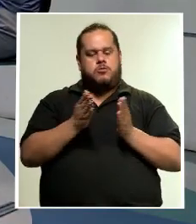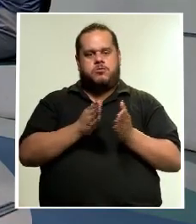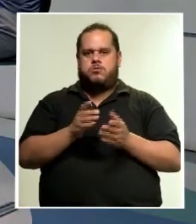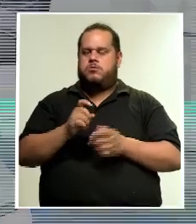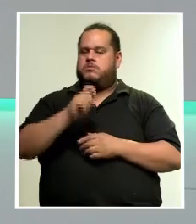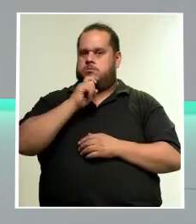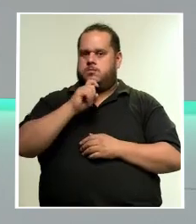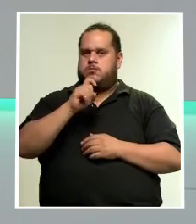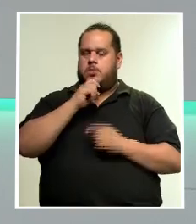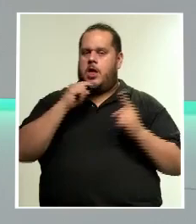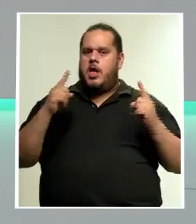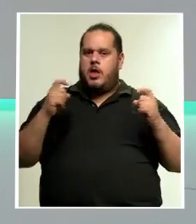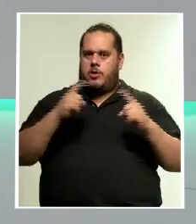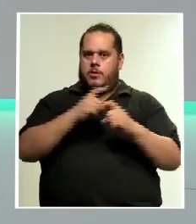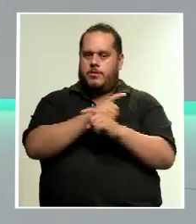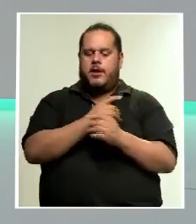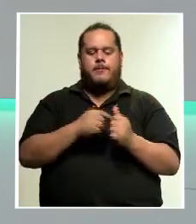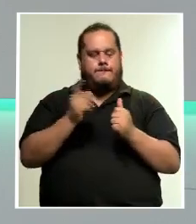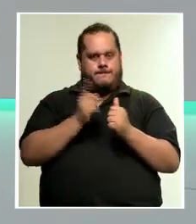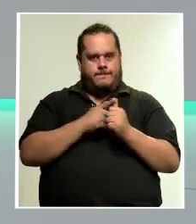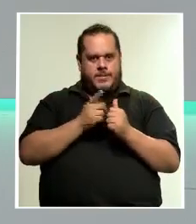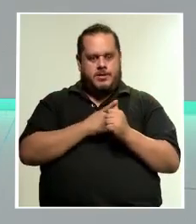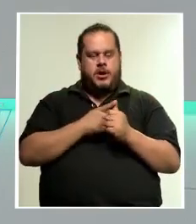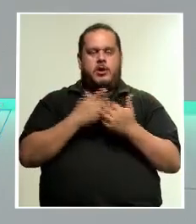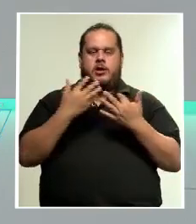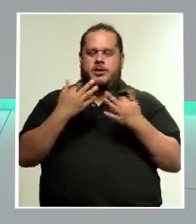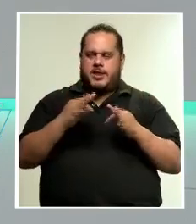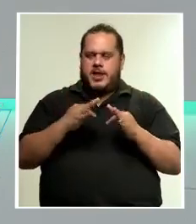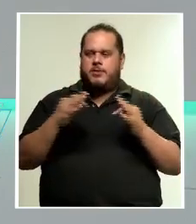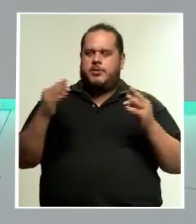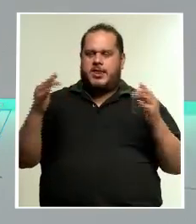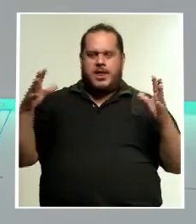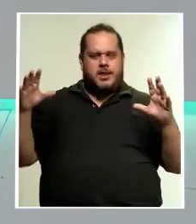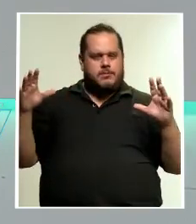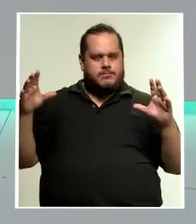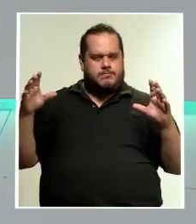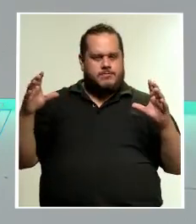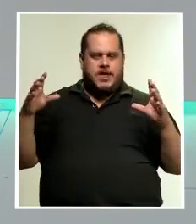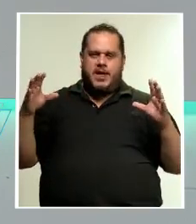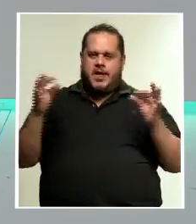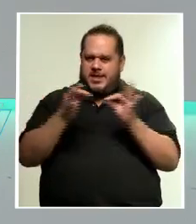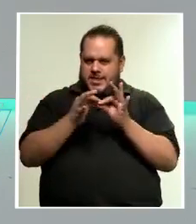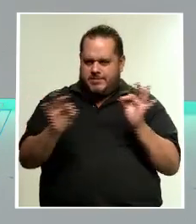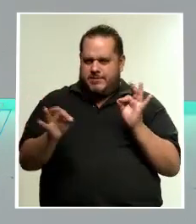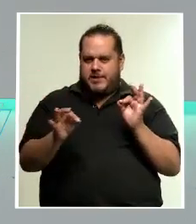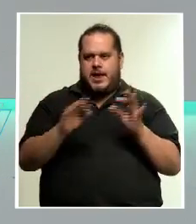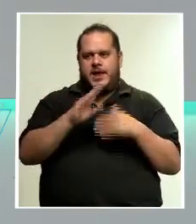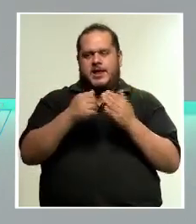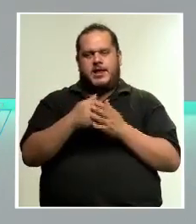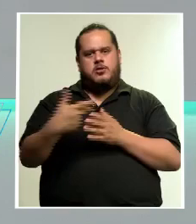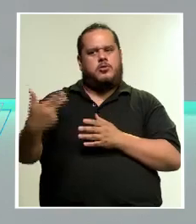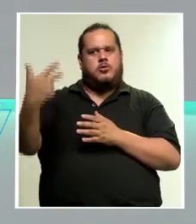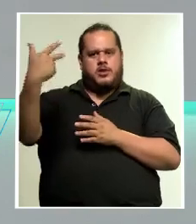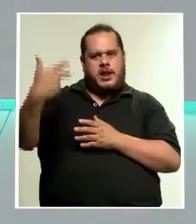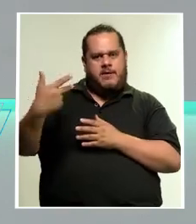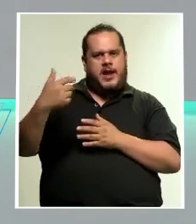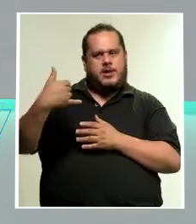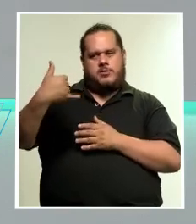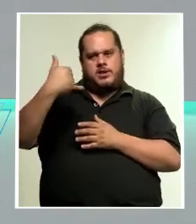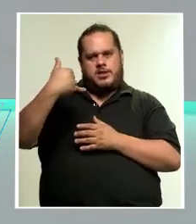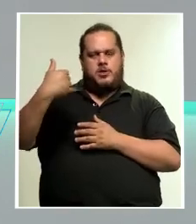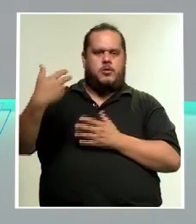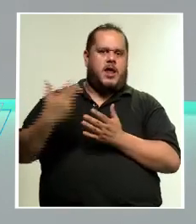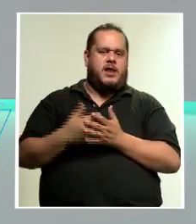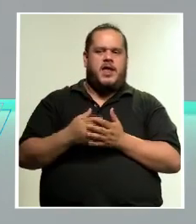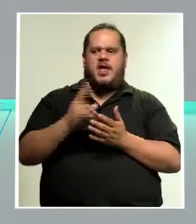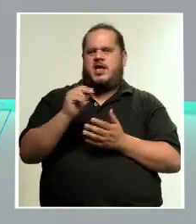compleja. En un inicio lo tratamos de simplificar, que la gente nos enviara esos videitos grabados con su celular, algo muy sencillo, sin necesidad de que